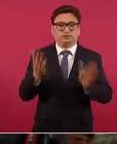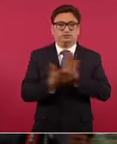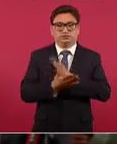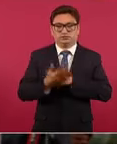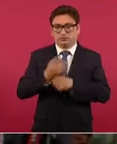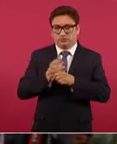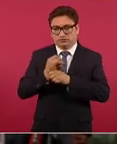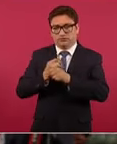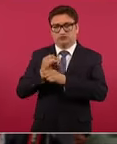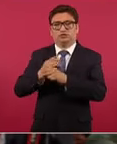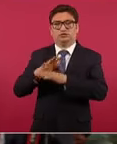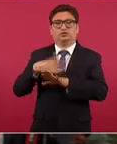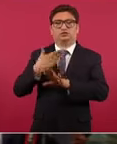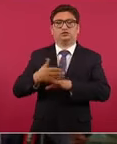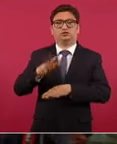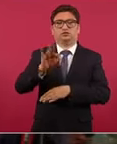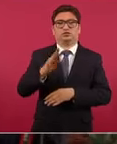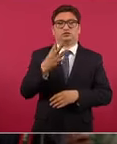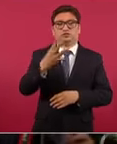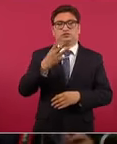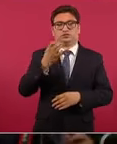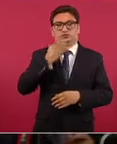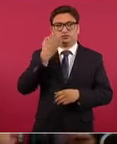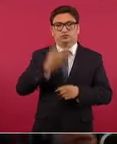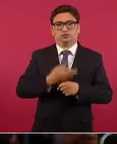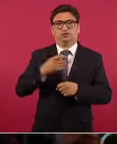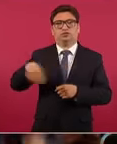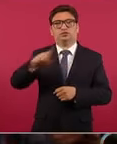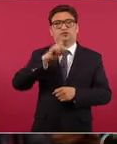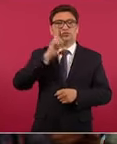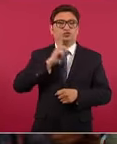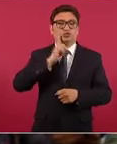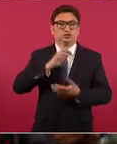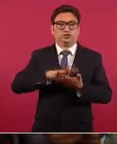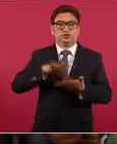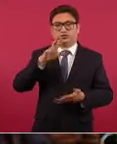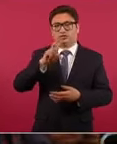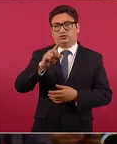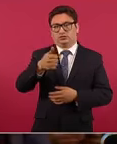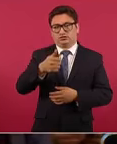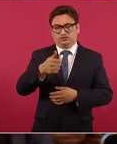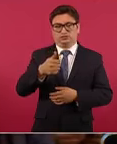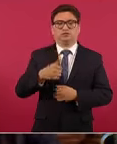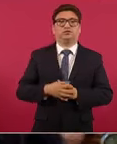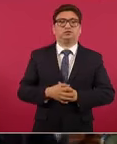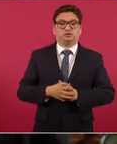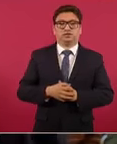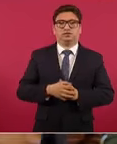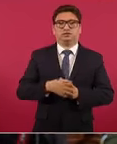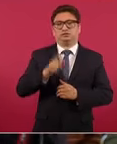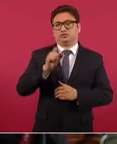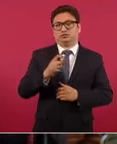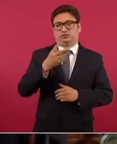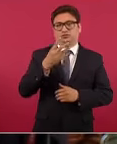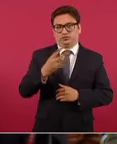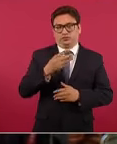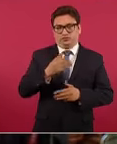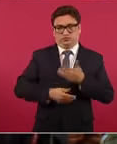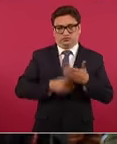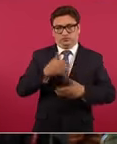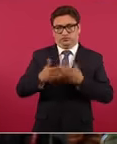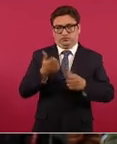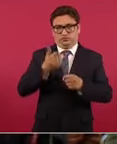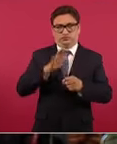en contra de 44 estudiantes la mayoría mujeres 36 mujeres y también se han abierto 24 procedimientos